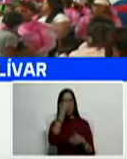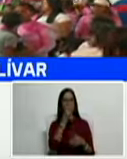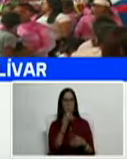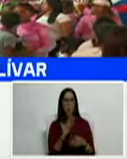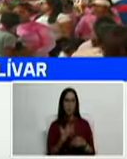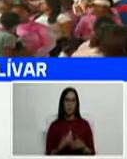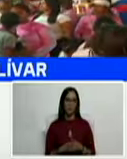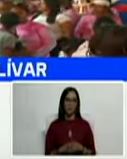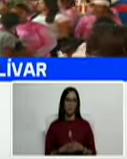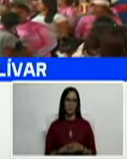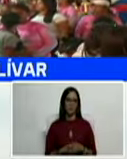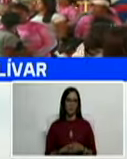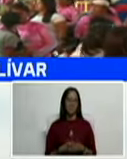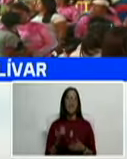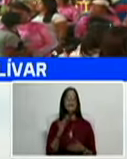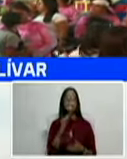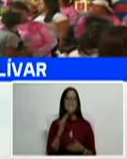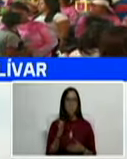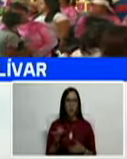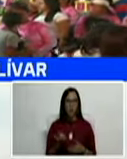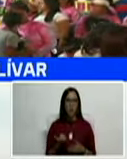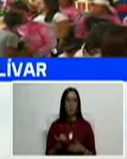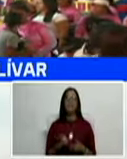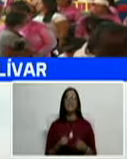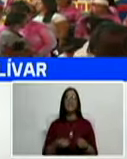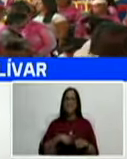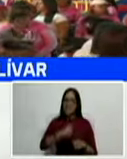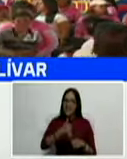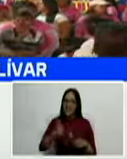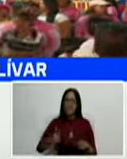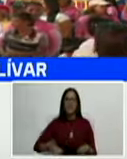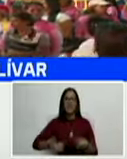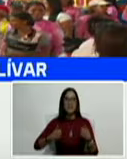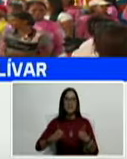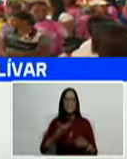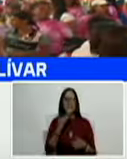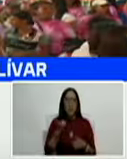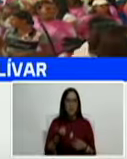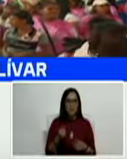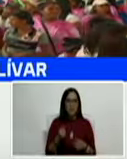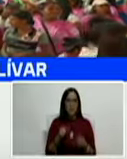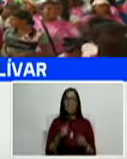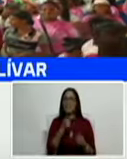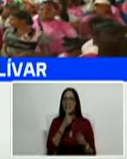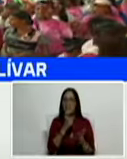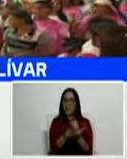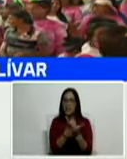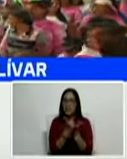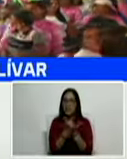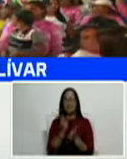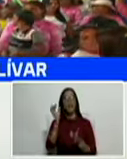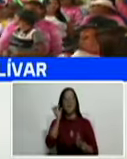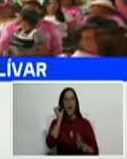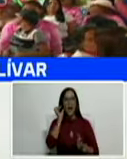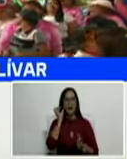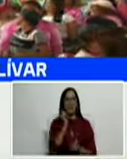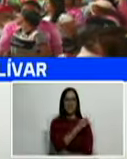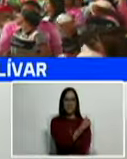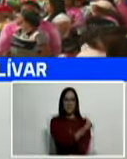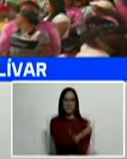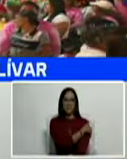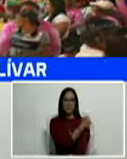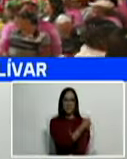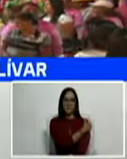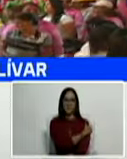hermoso, es mejor, cada vez mejor. ¿De la mano de quién? De la mujer. De la